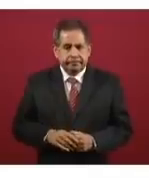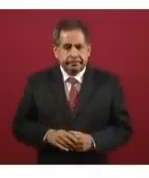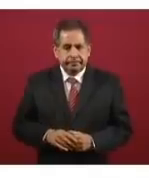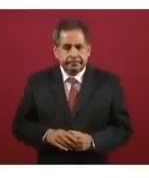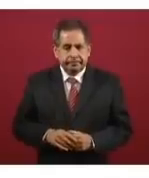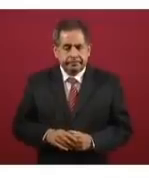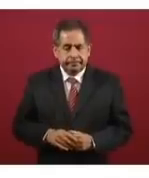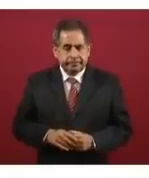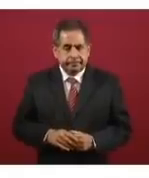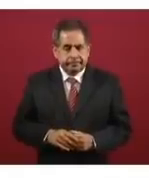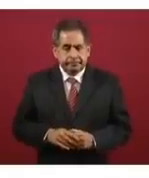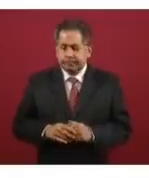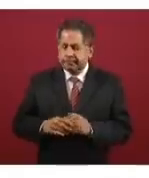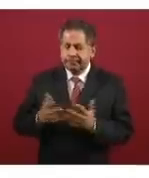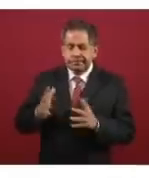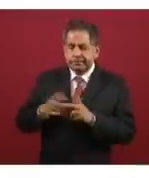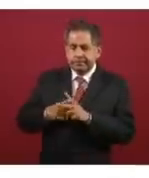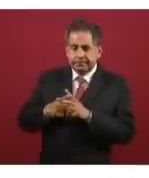2019, en donde el promedio